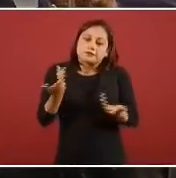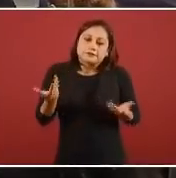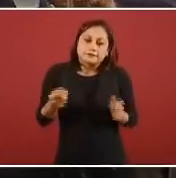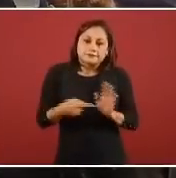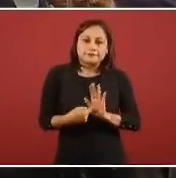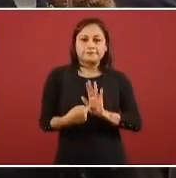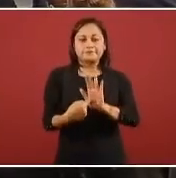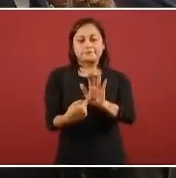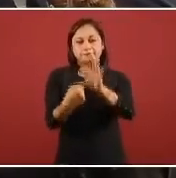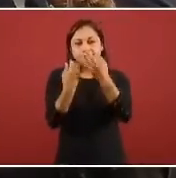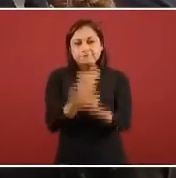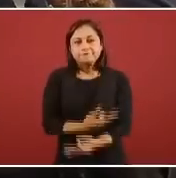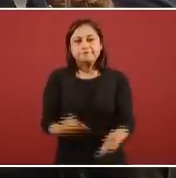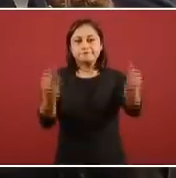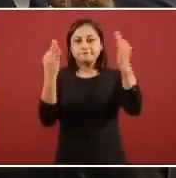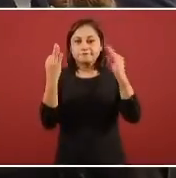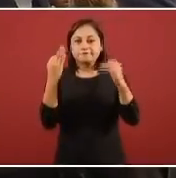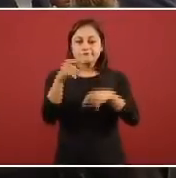eso es lo más